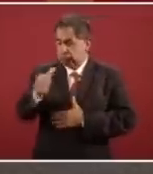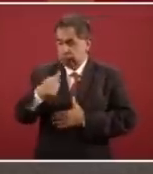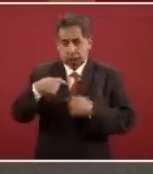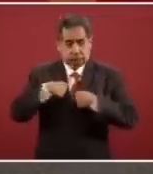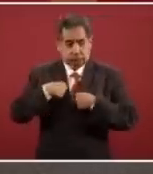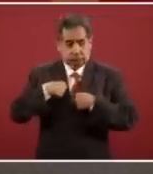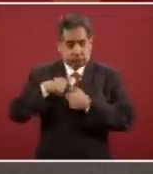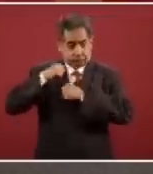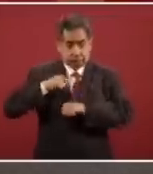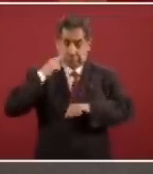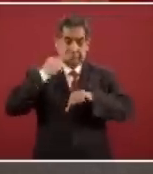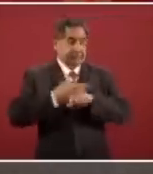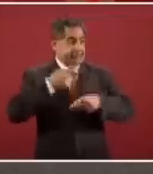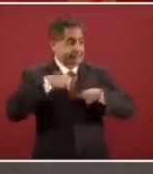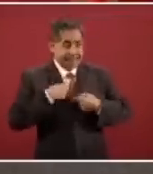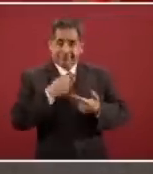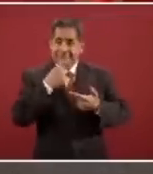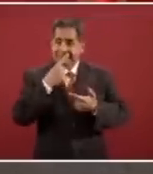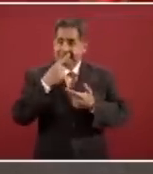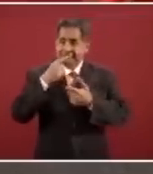encargado de